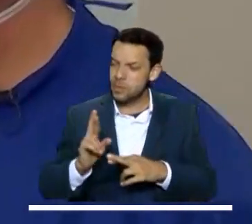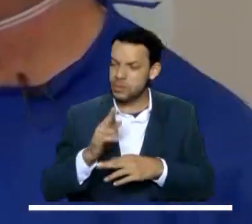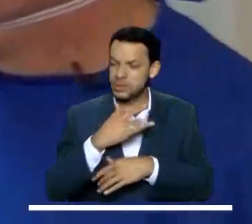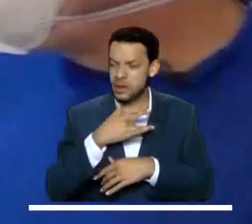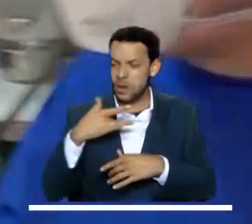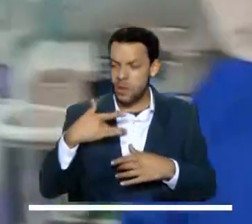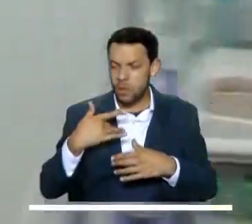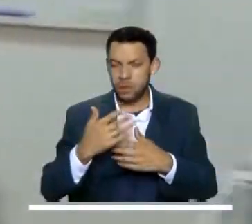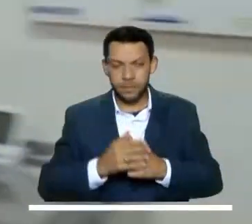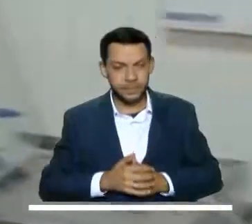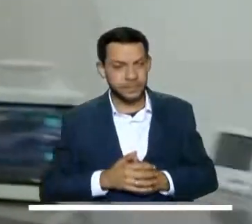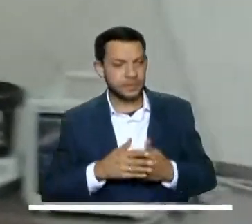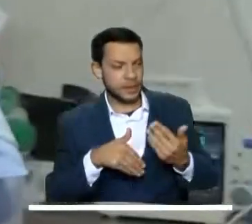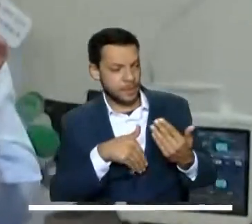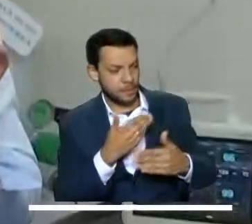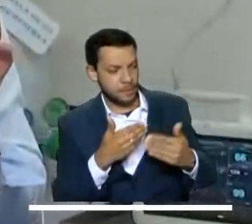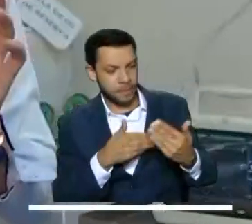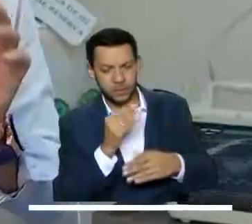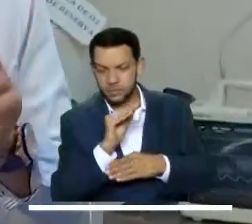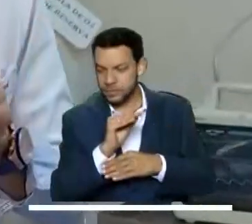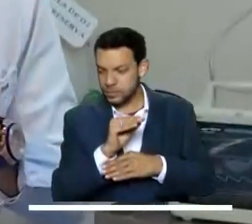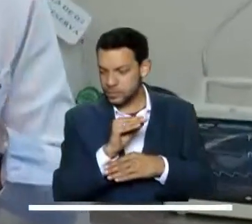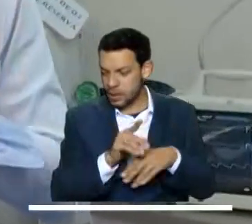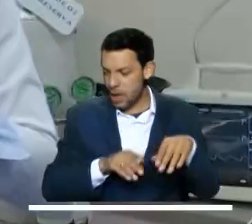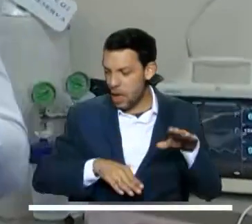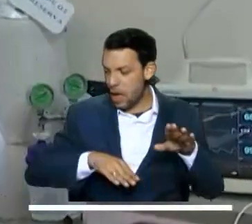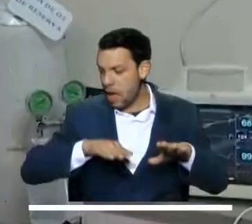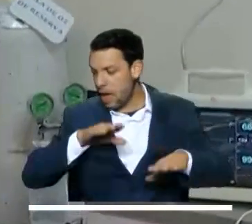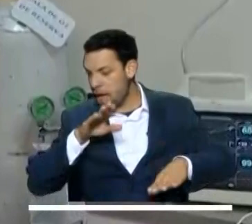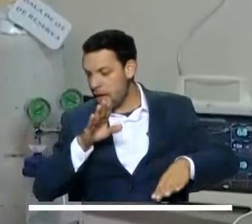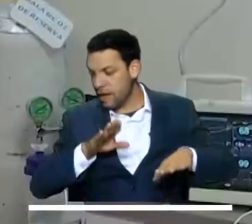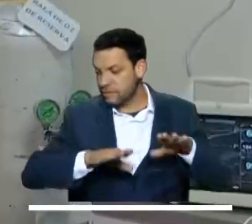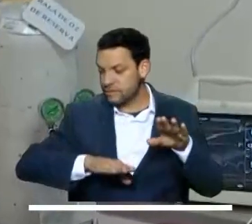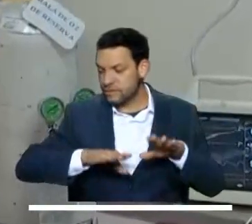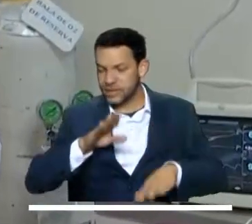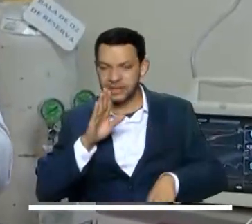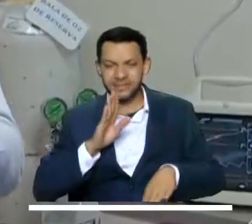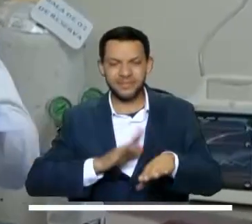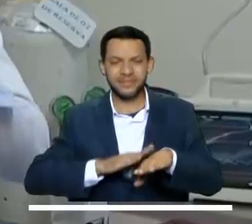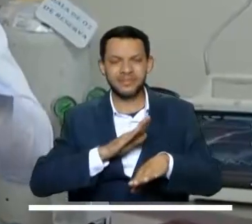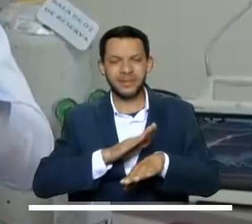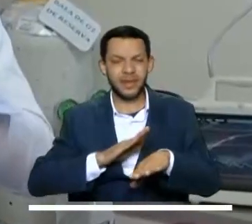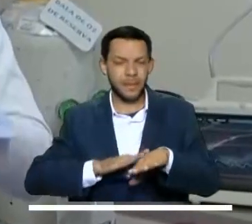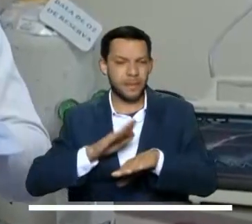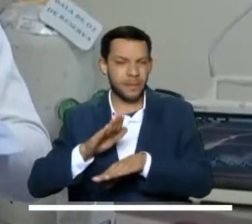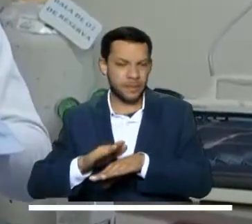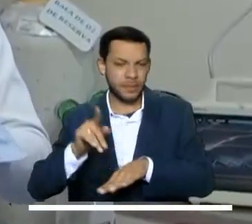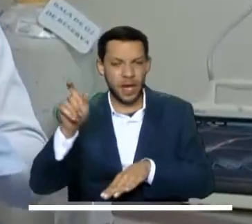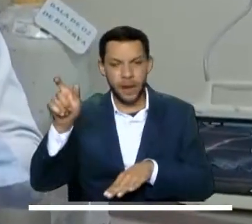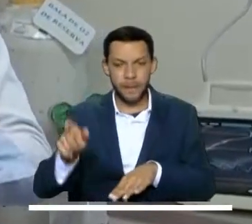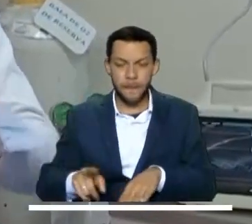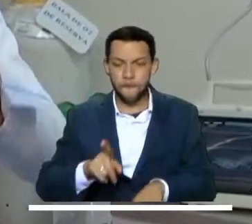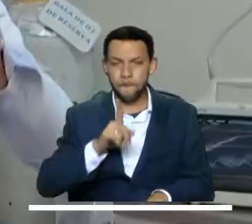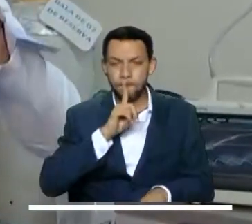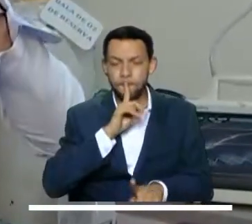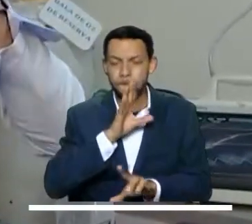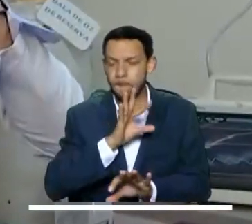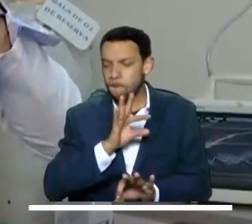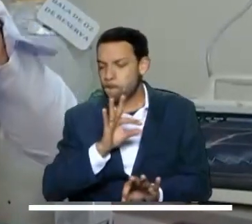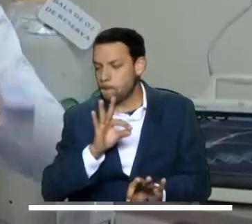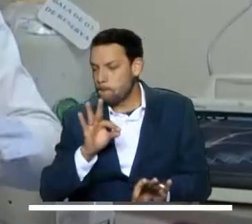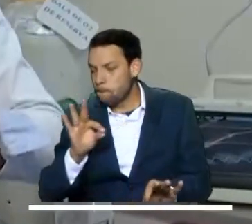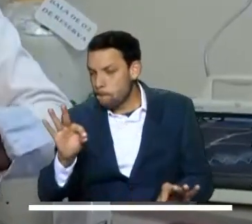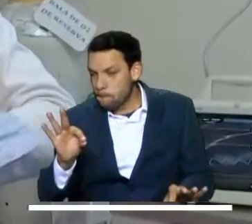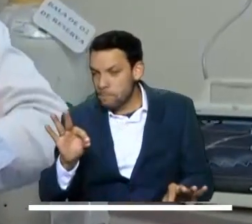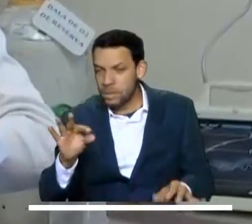acaba de decir, inicialmente pueden darnos síntomas, porque el cáncer también es una enfermedad silenciosa. Hemos tenido muchos pacientes que